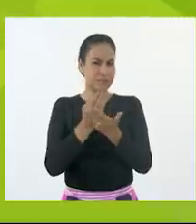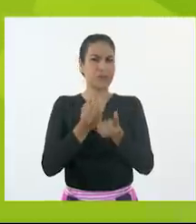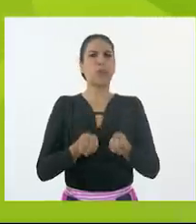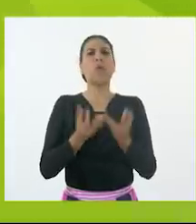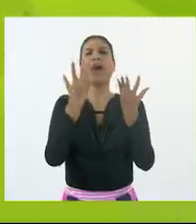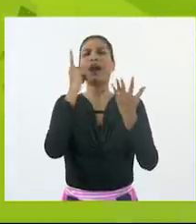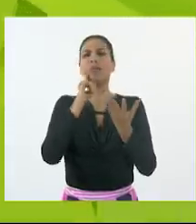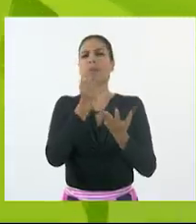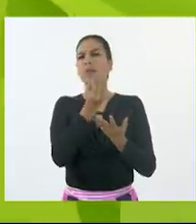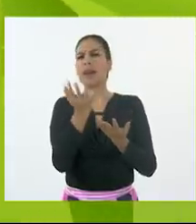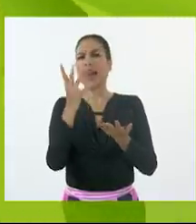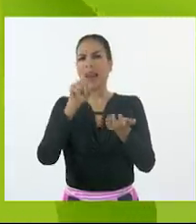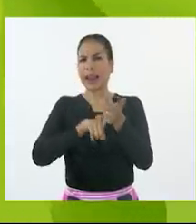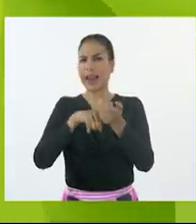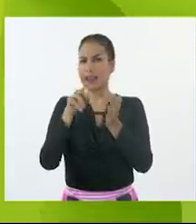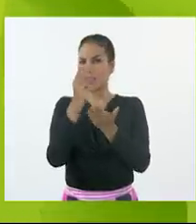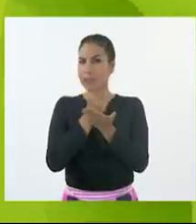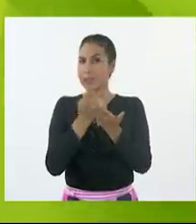¿Cuántas mujeres hay?